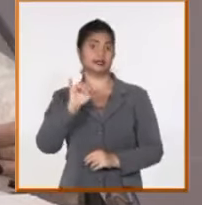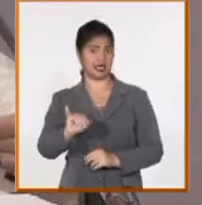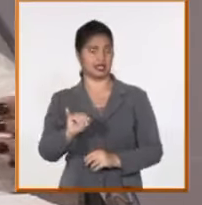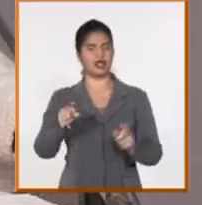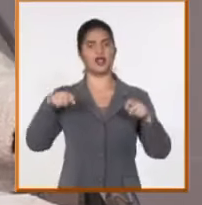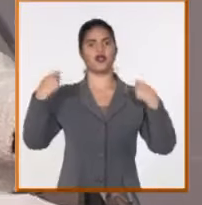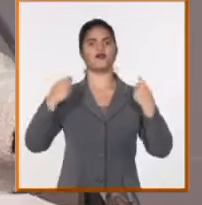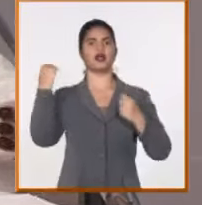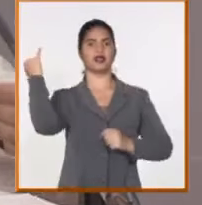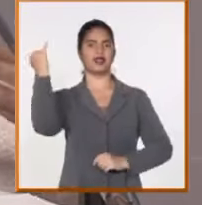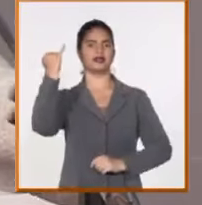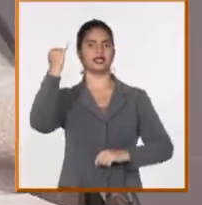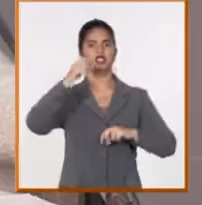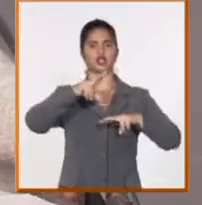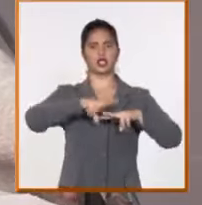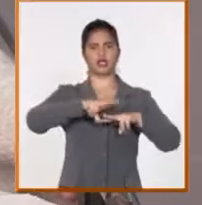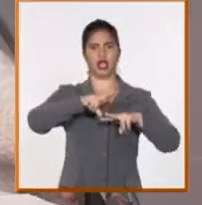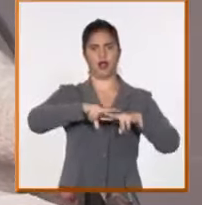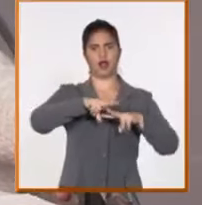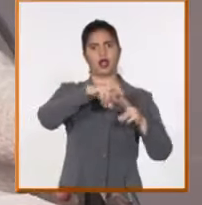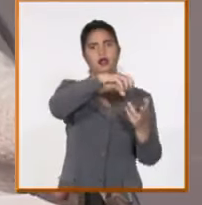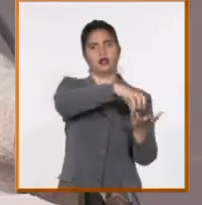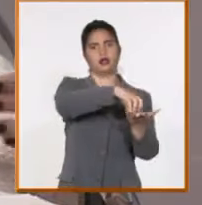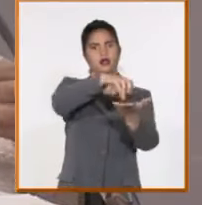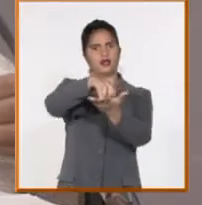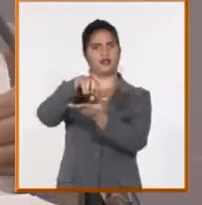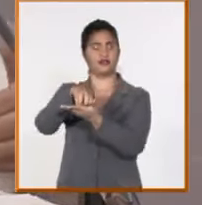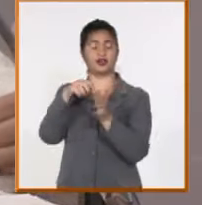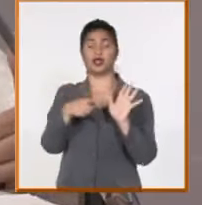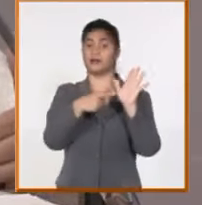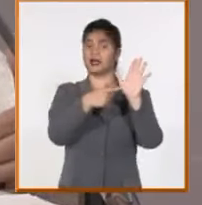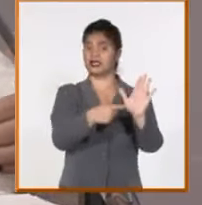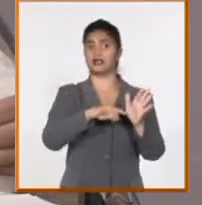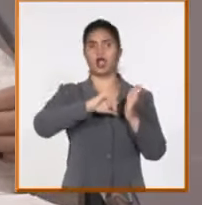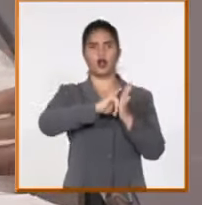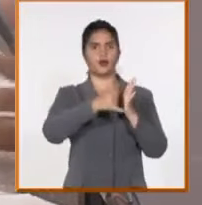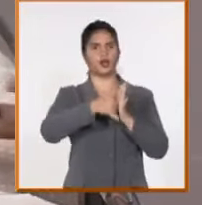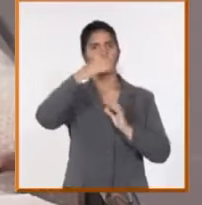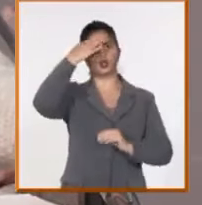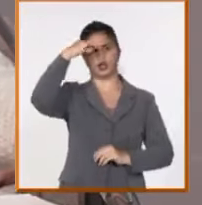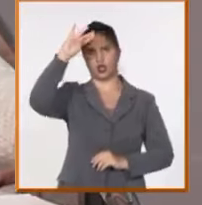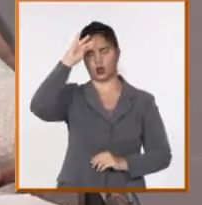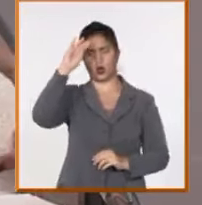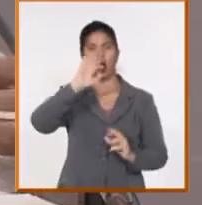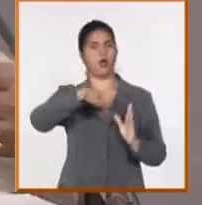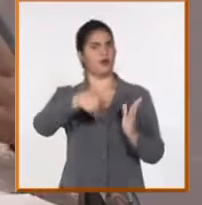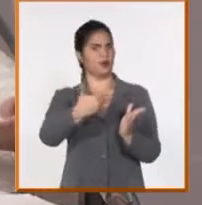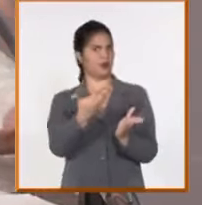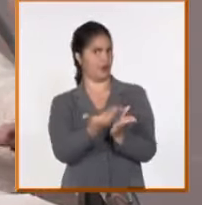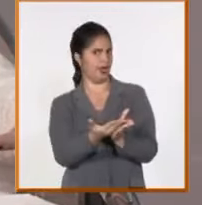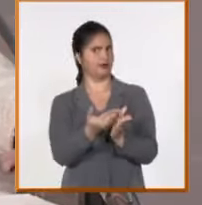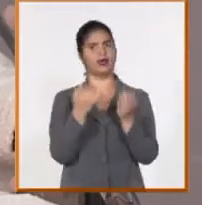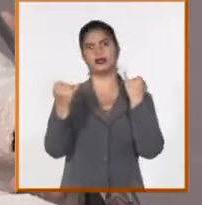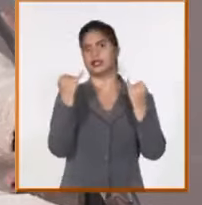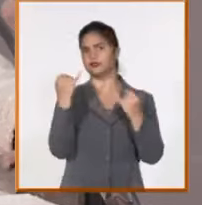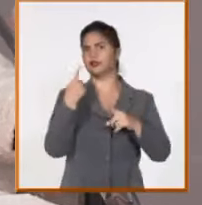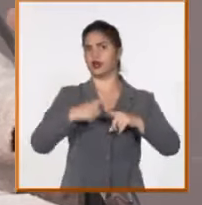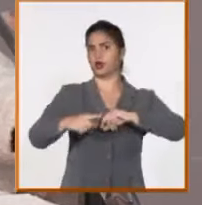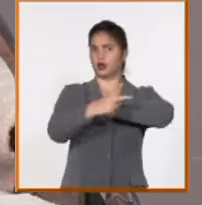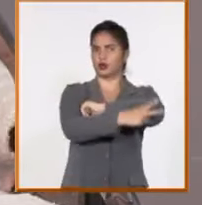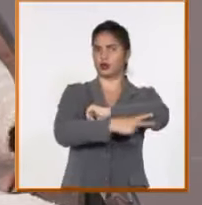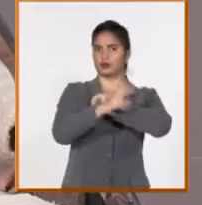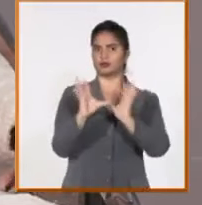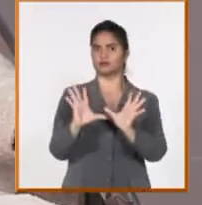escenario donde vamos a presentar nuestra cartera de oportunidades y ahí también tratar de promover para el tema de las